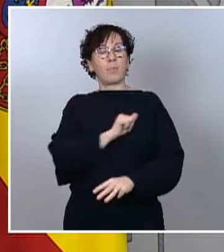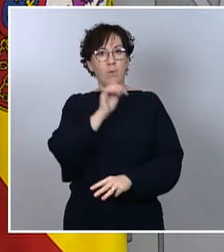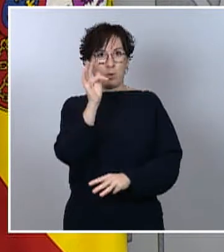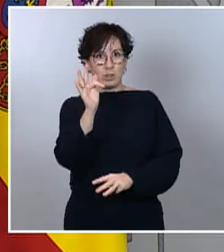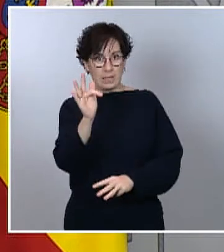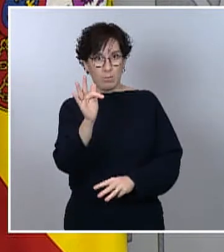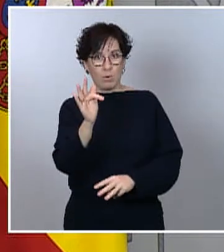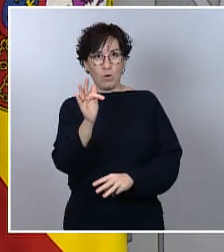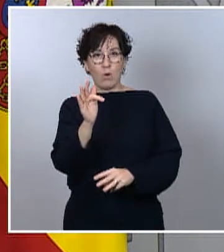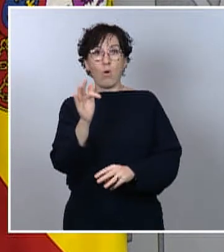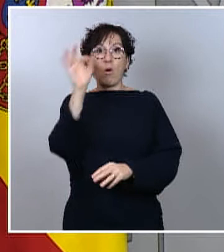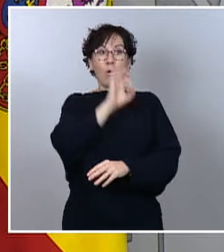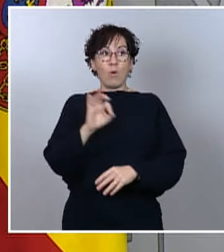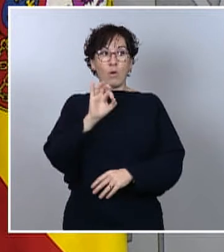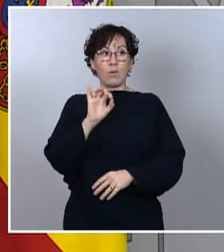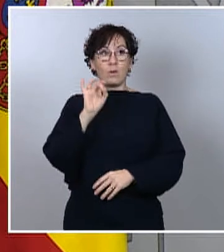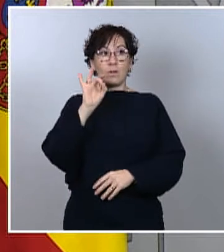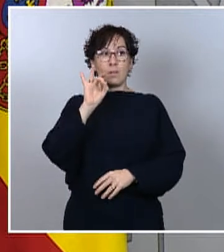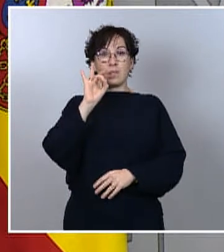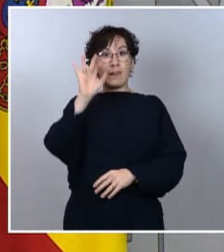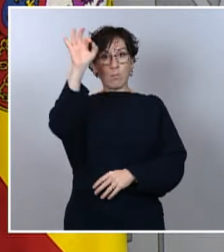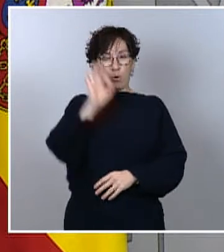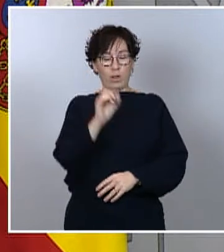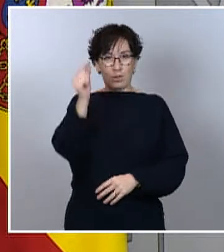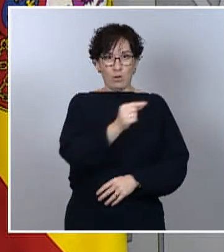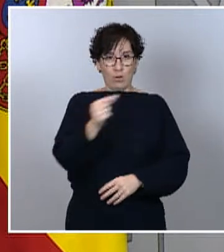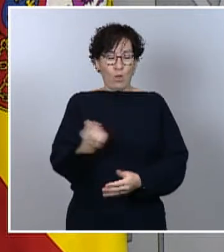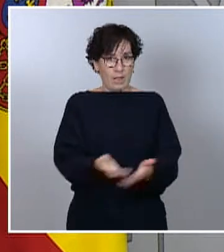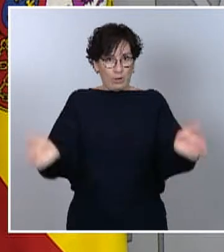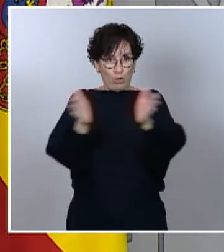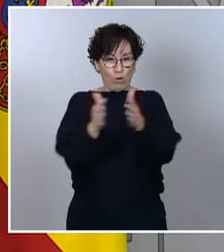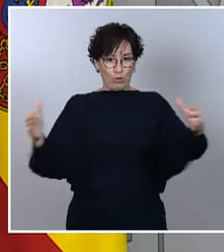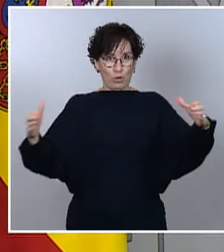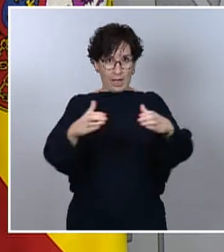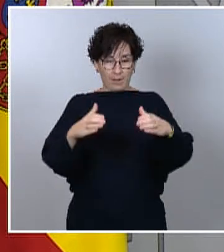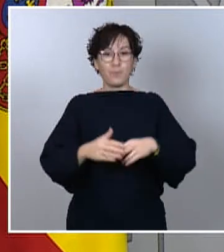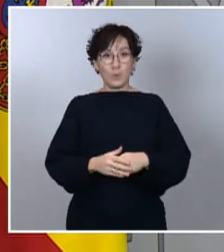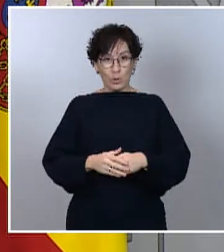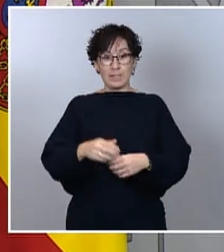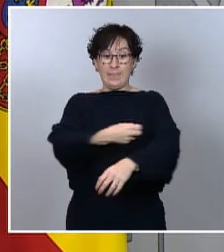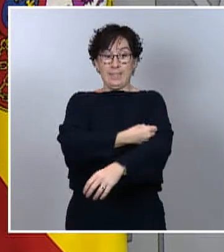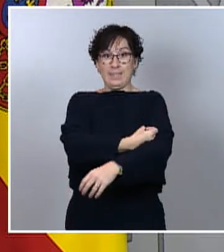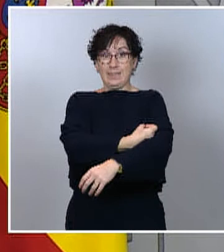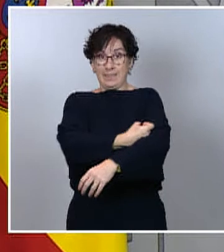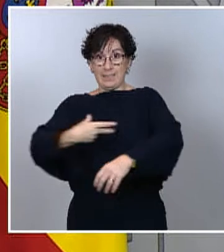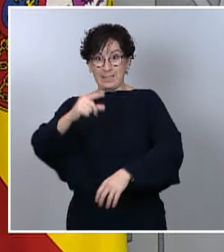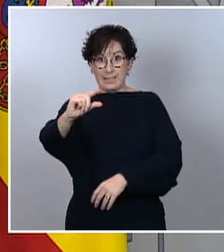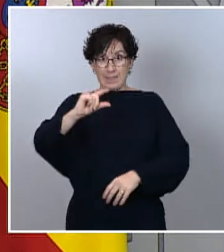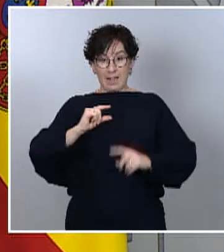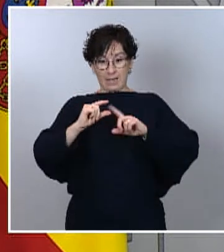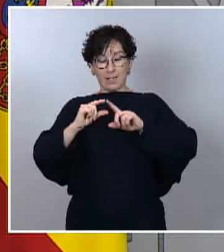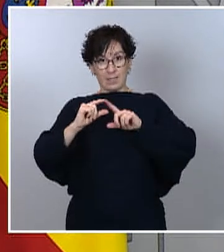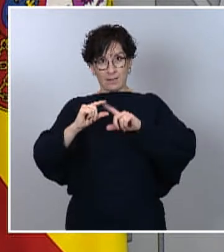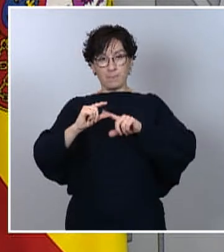los participantes negativos. La información de estas muestras de sangre, que como les digo, se han recogido, se